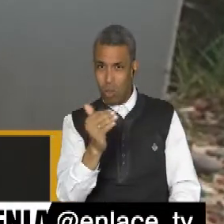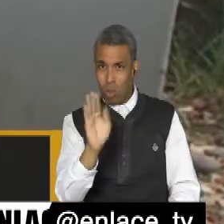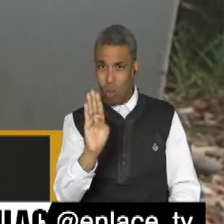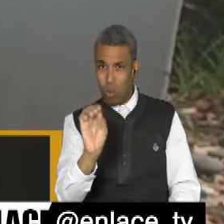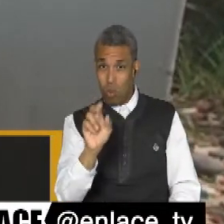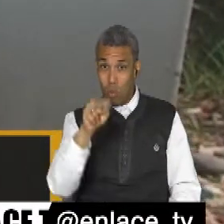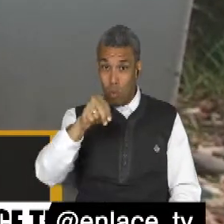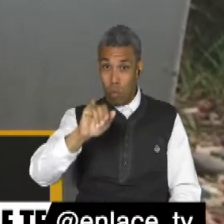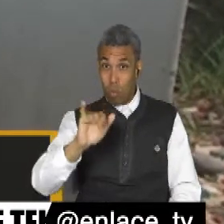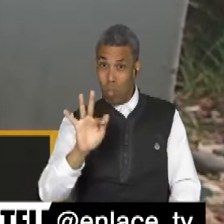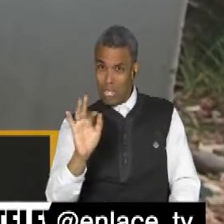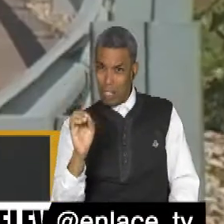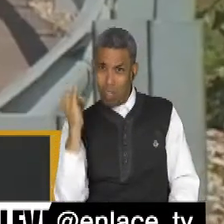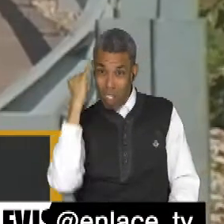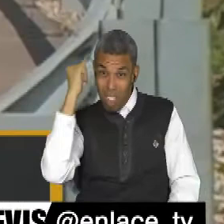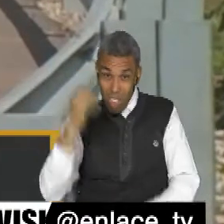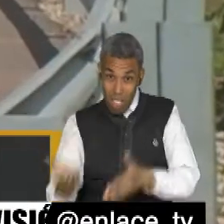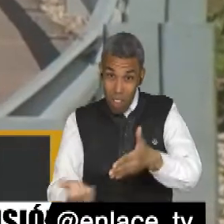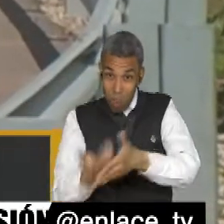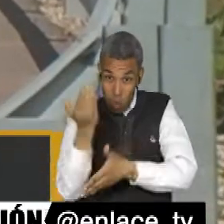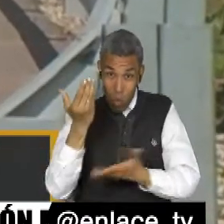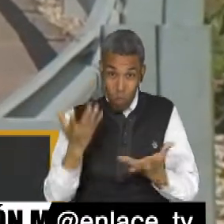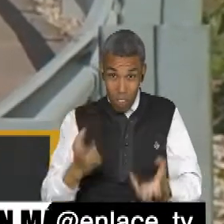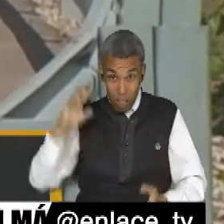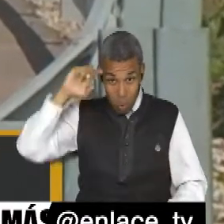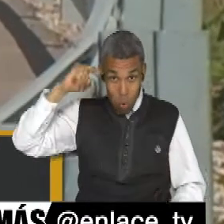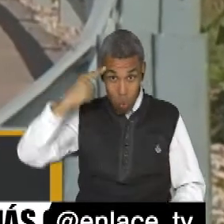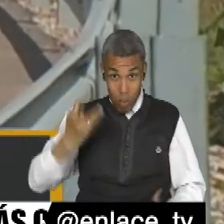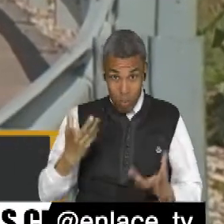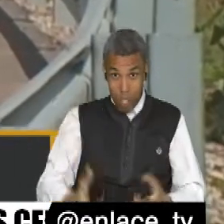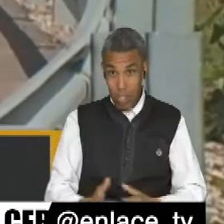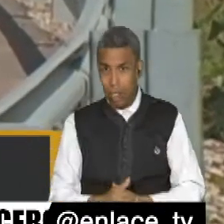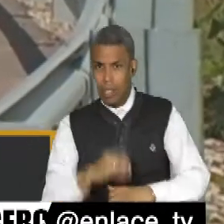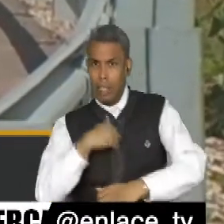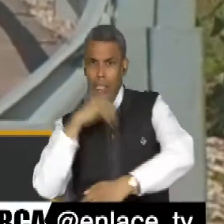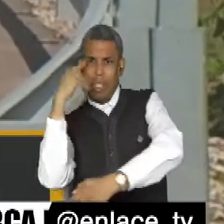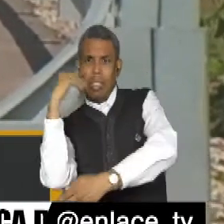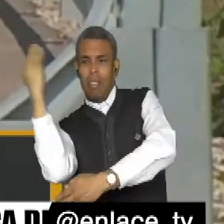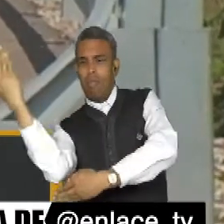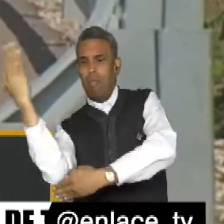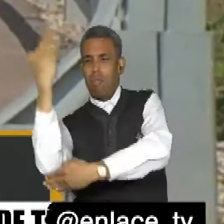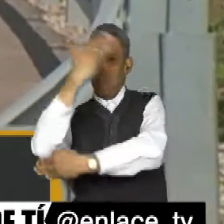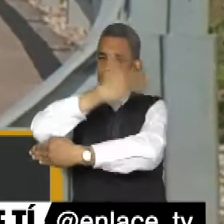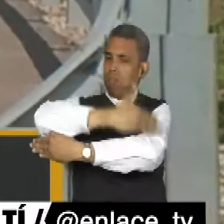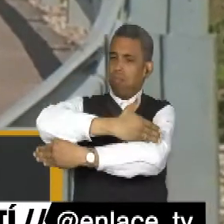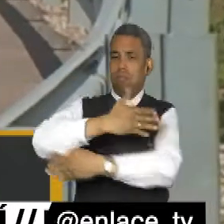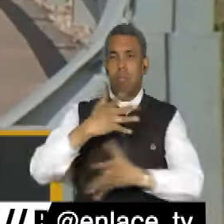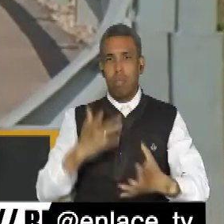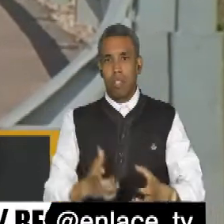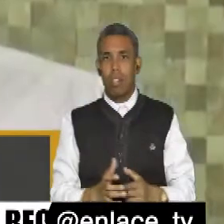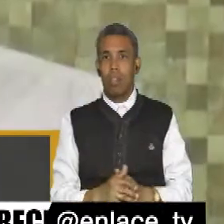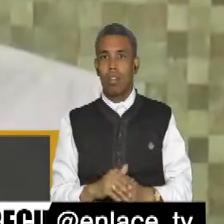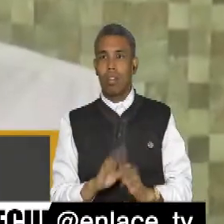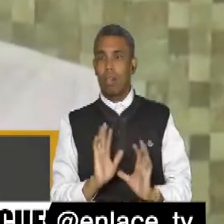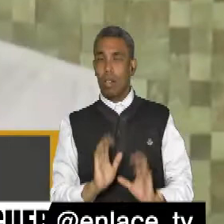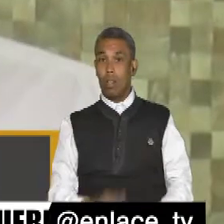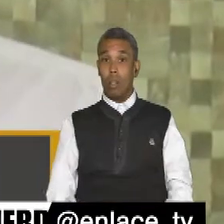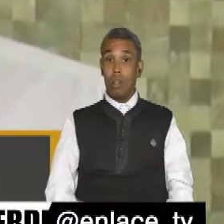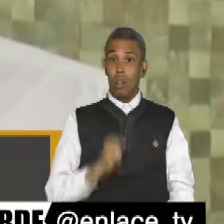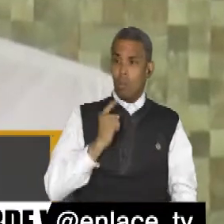preocupados, porque ya con esta noticia los barranqueños que se quieran desplazar hacia la ciudad de Bucaramanga ya saben que